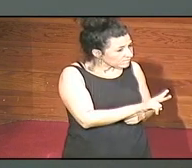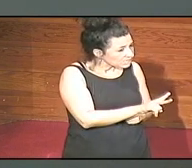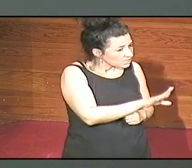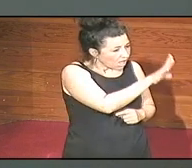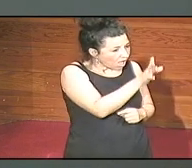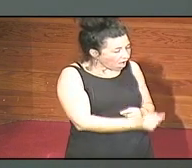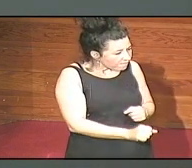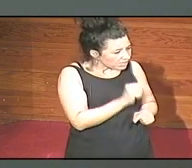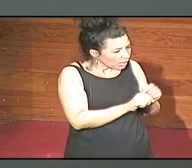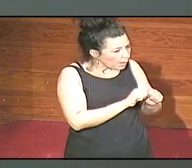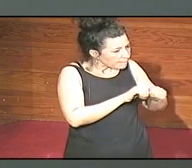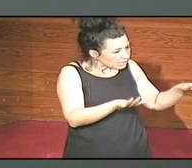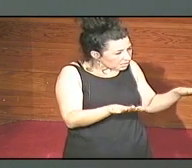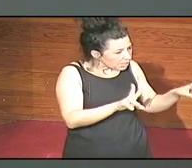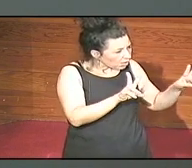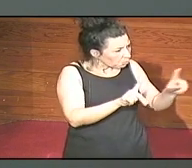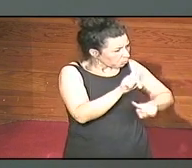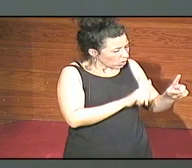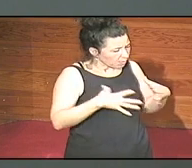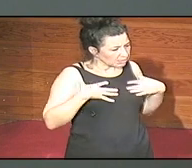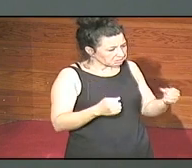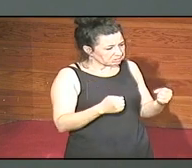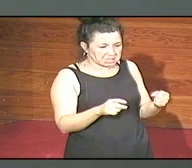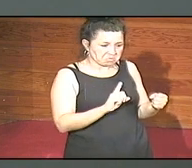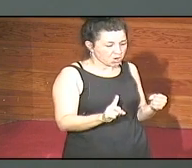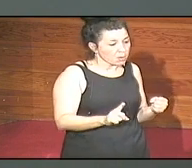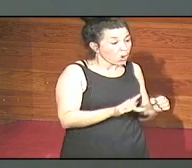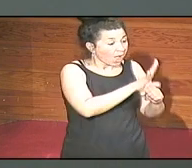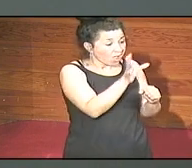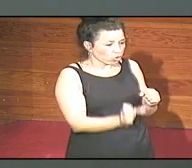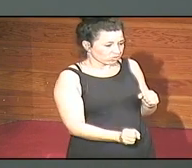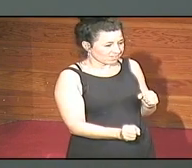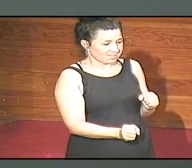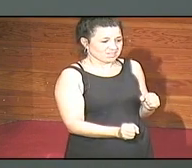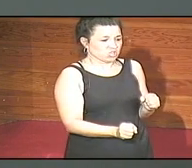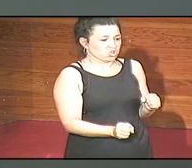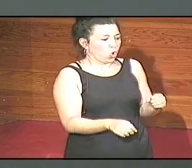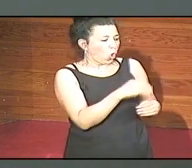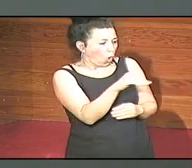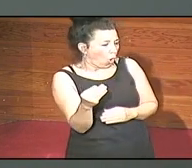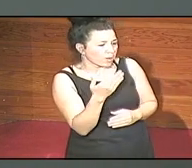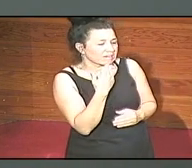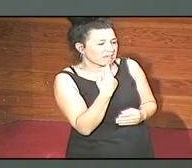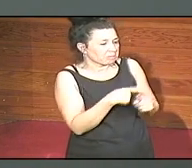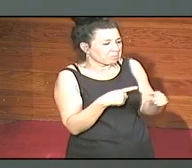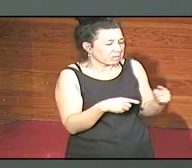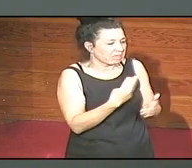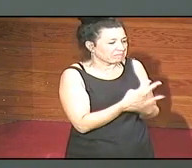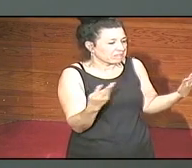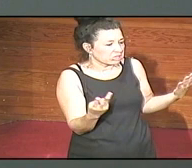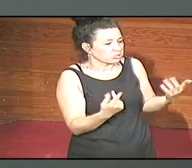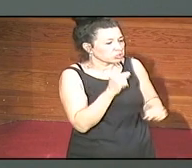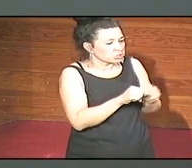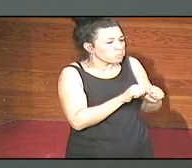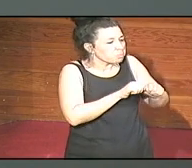no era tanto una cuestión sanitaria el continente es muy joven tiene una medida de edad de 18 años y la pandemia no golpeó de manera tan